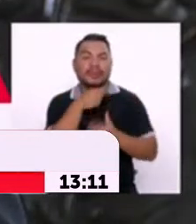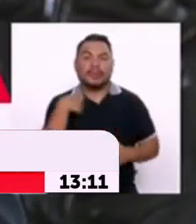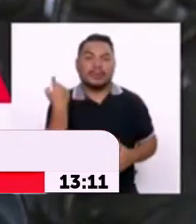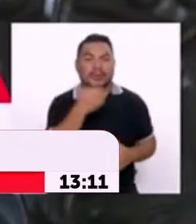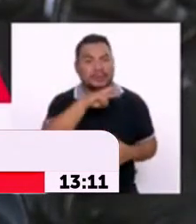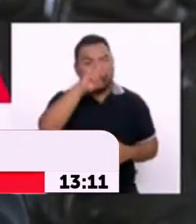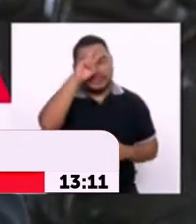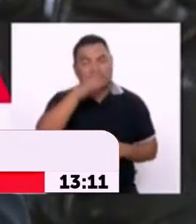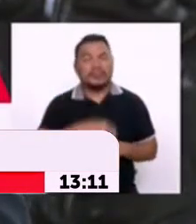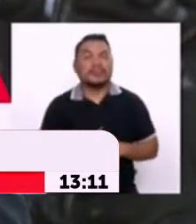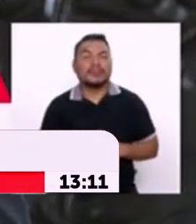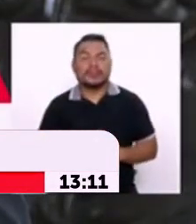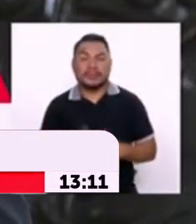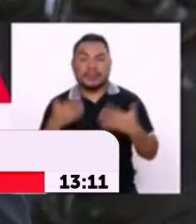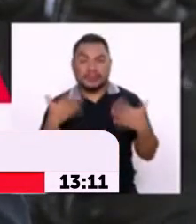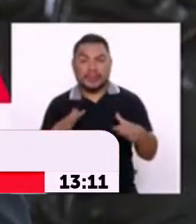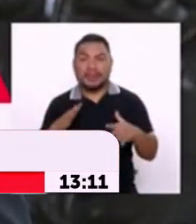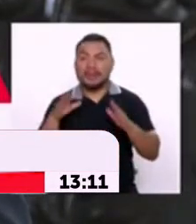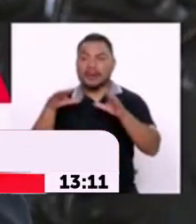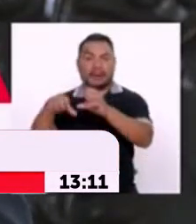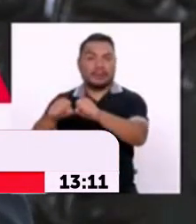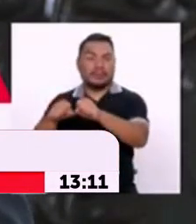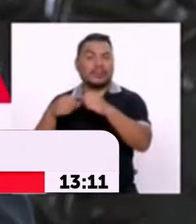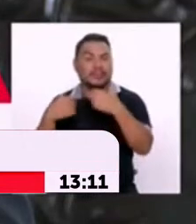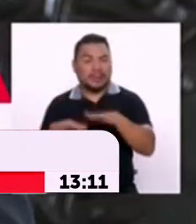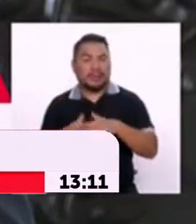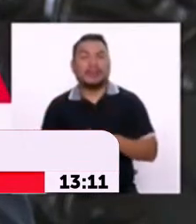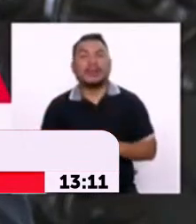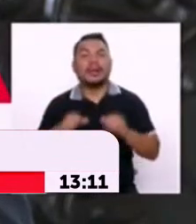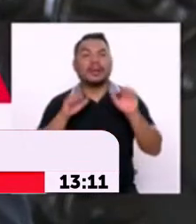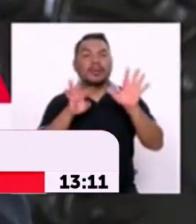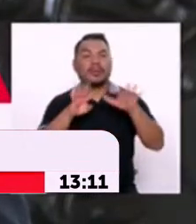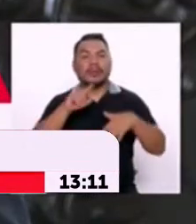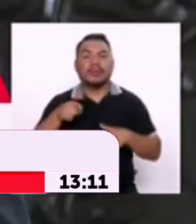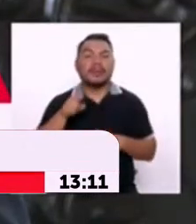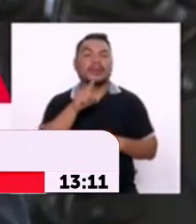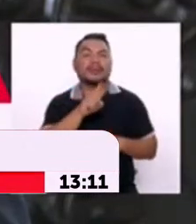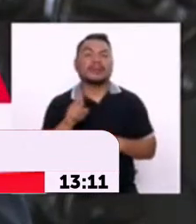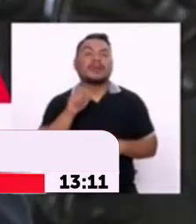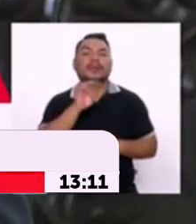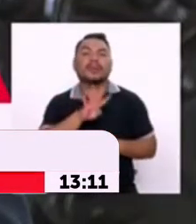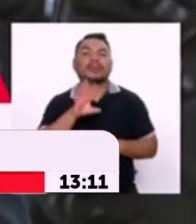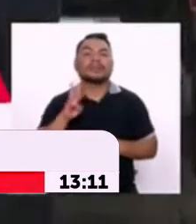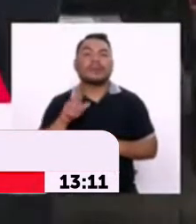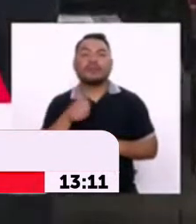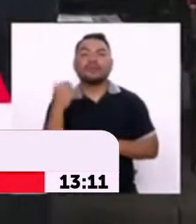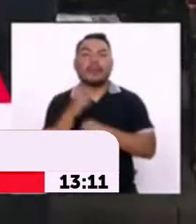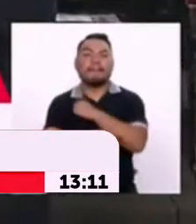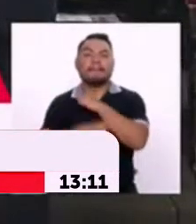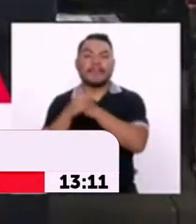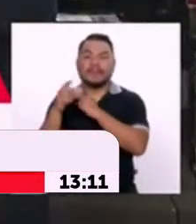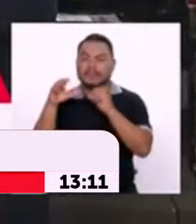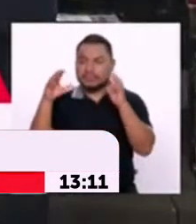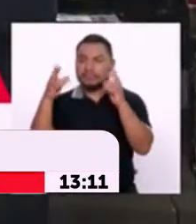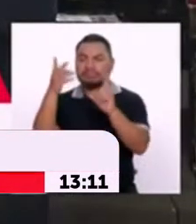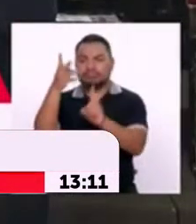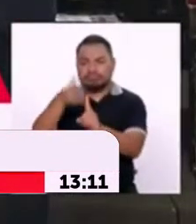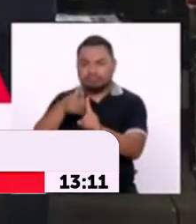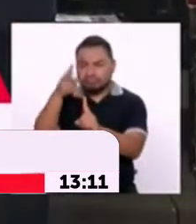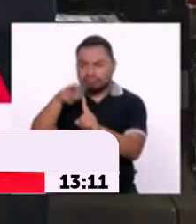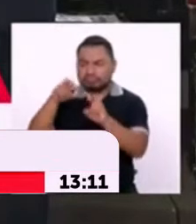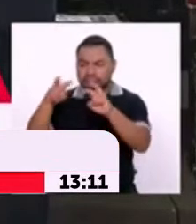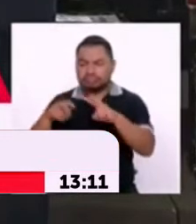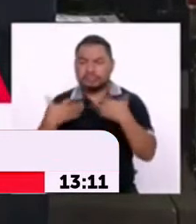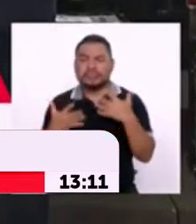nacional, habiendo intervenido a 9.147 extranjeros, de las